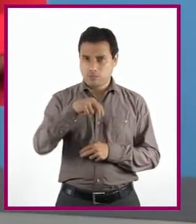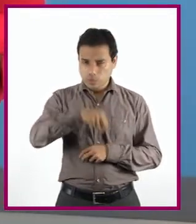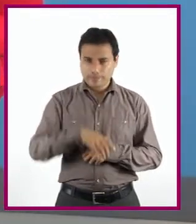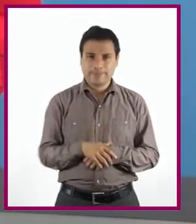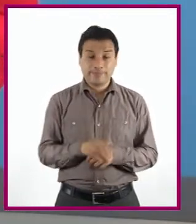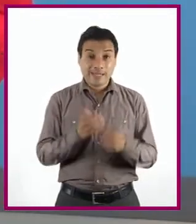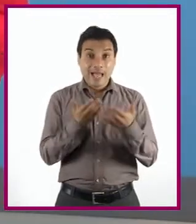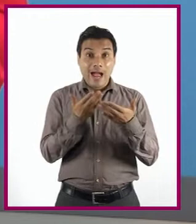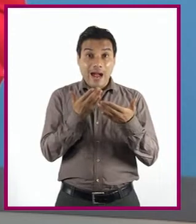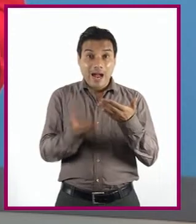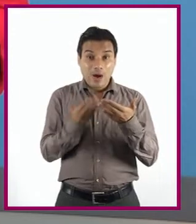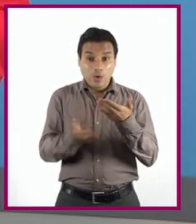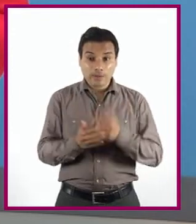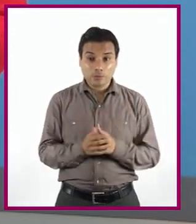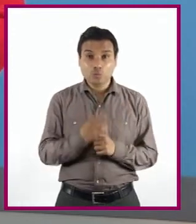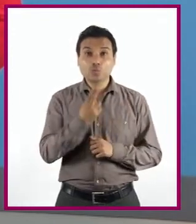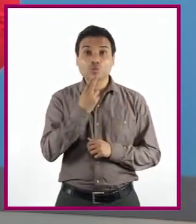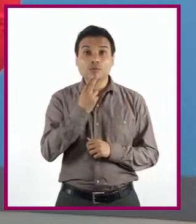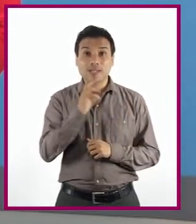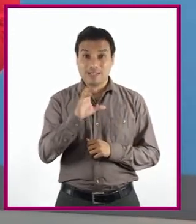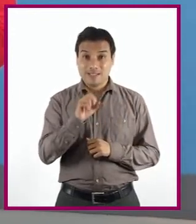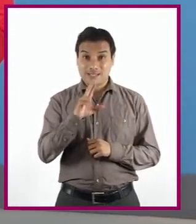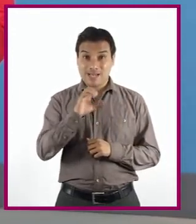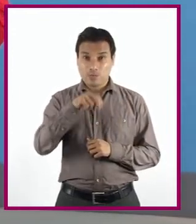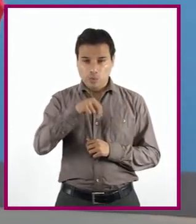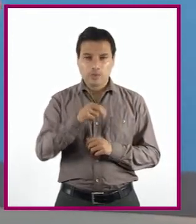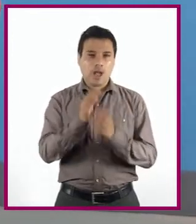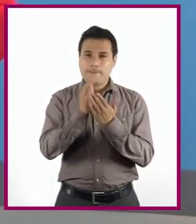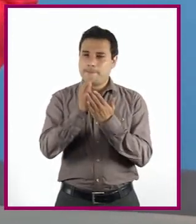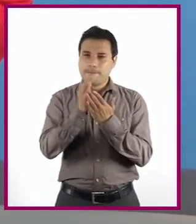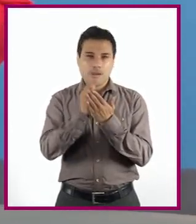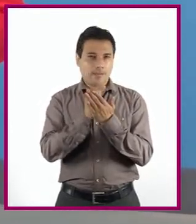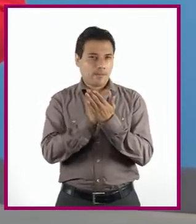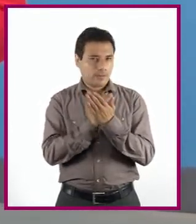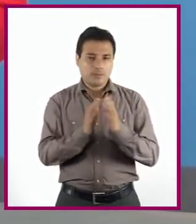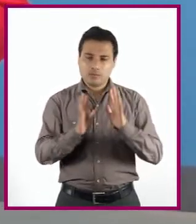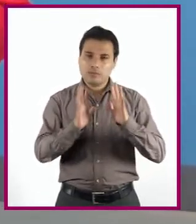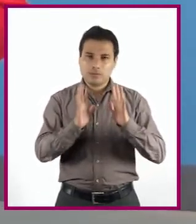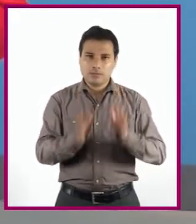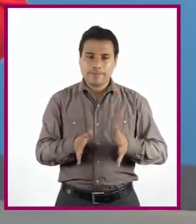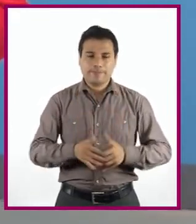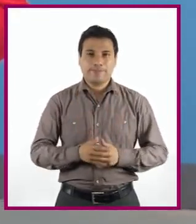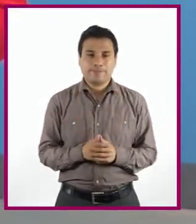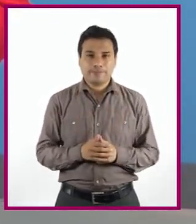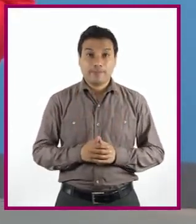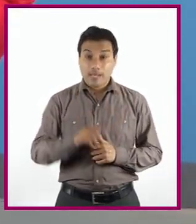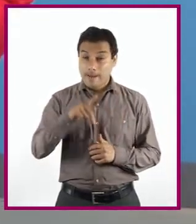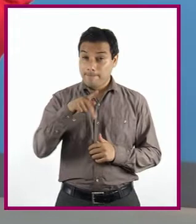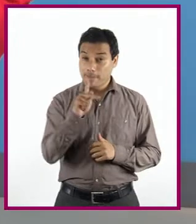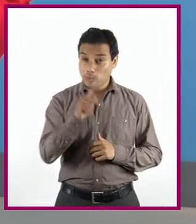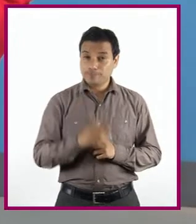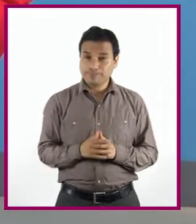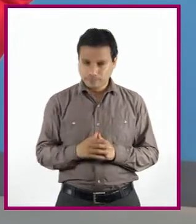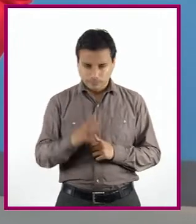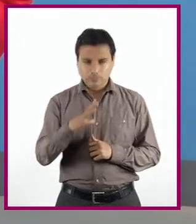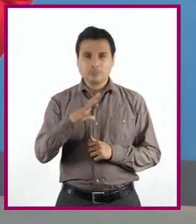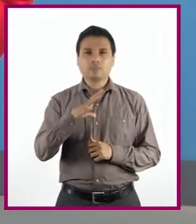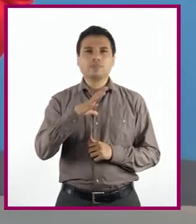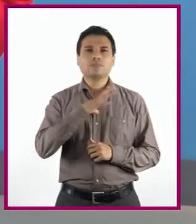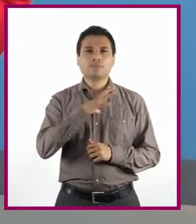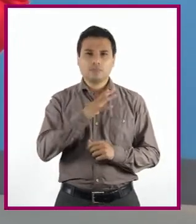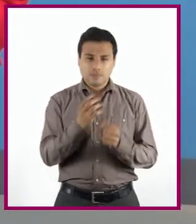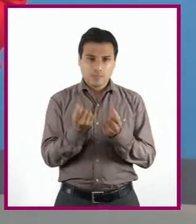en la actualidad el uso del carbón ha disminuido en términos generales. Sin embargo, existen